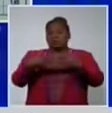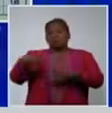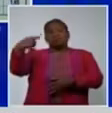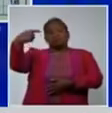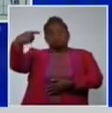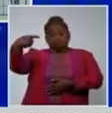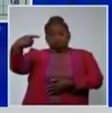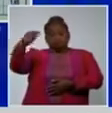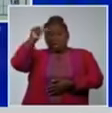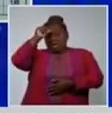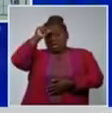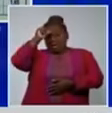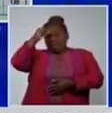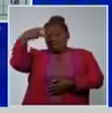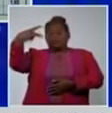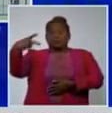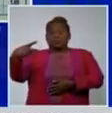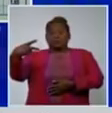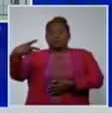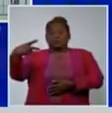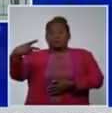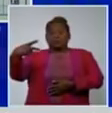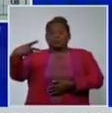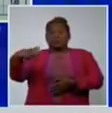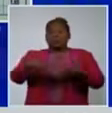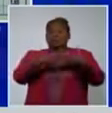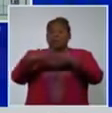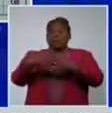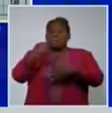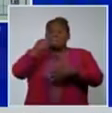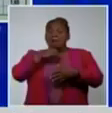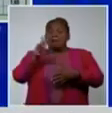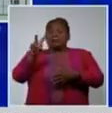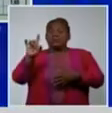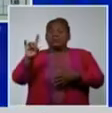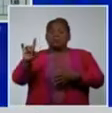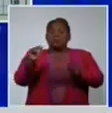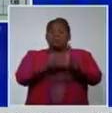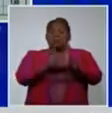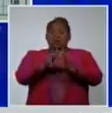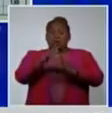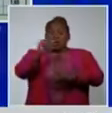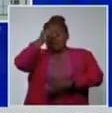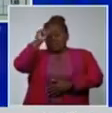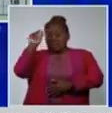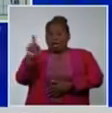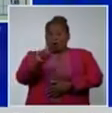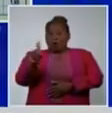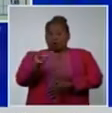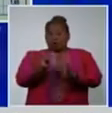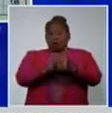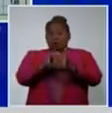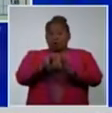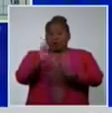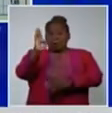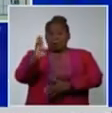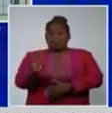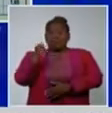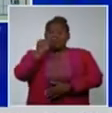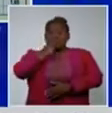en segundo el segundo con más de 29 millones y la india con más de 12 brasil con más de 10